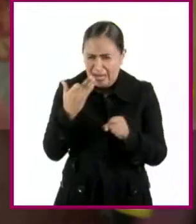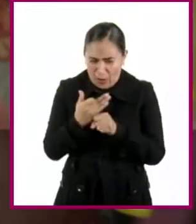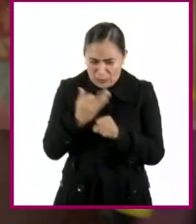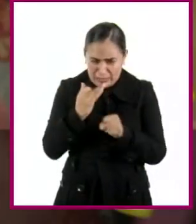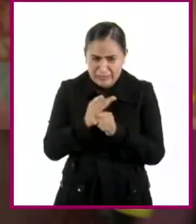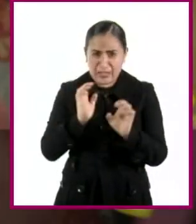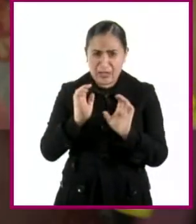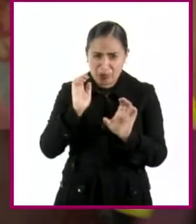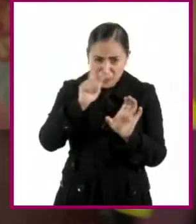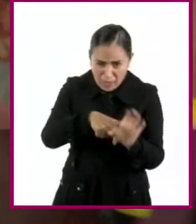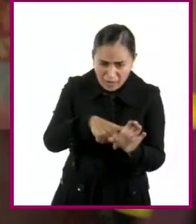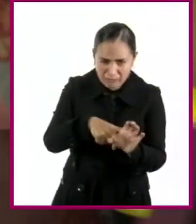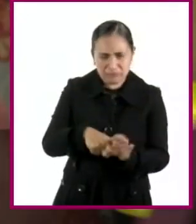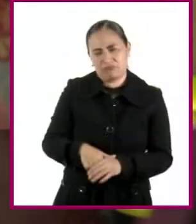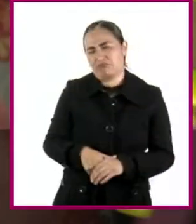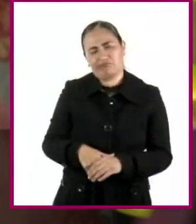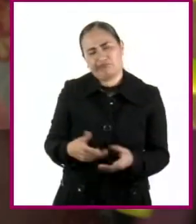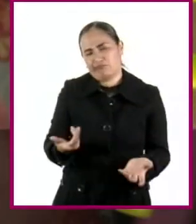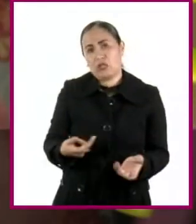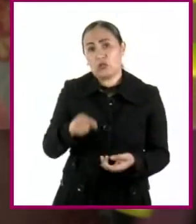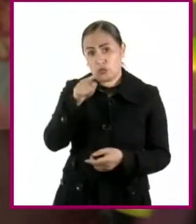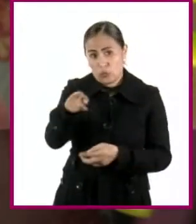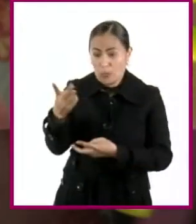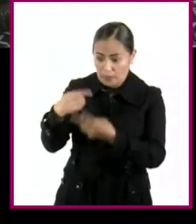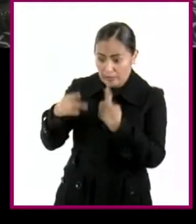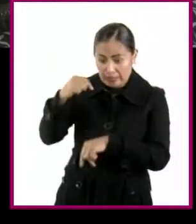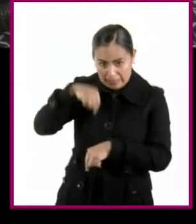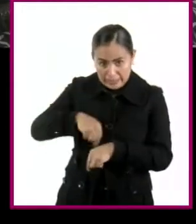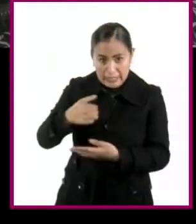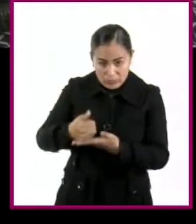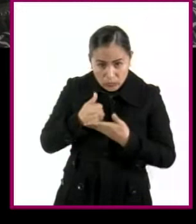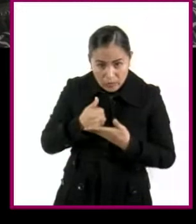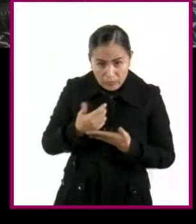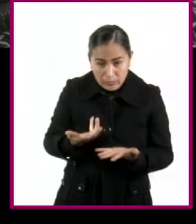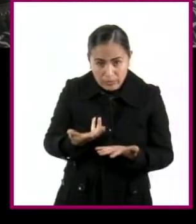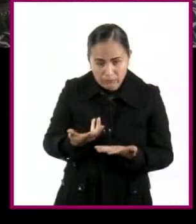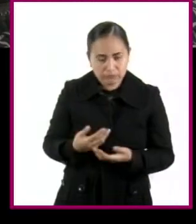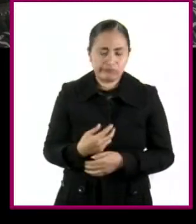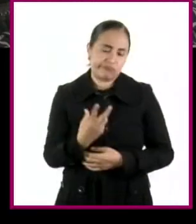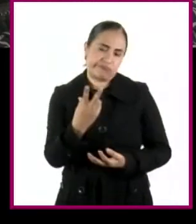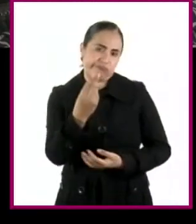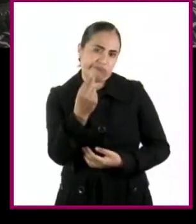ahorita. Y tú no vendrás a ayudarme, ¿o sí? No.